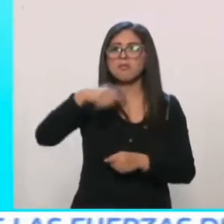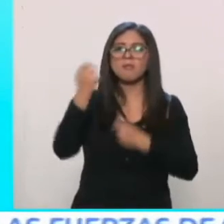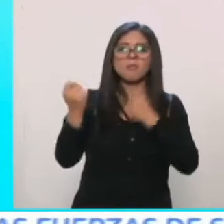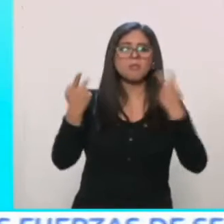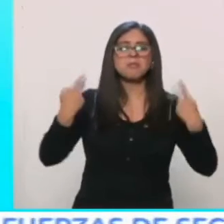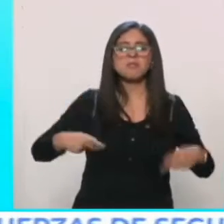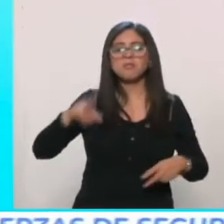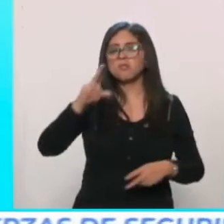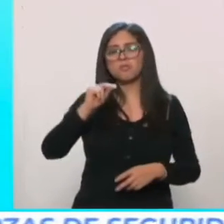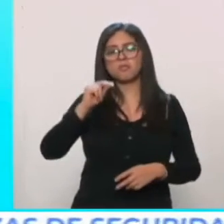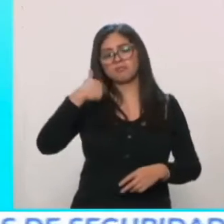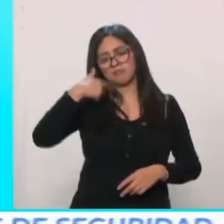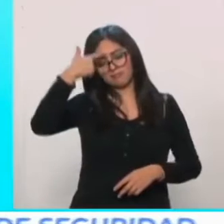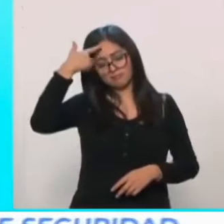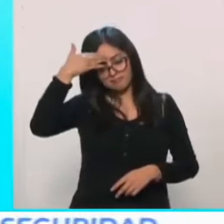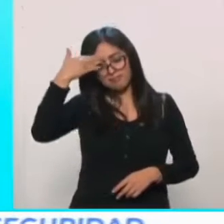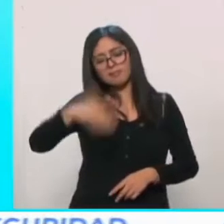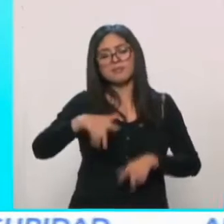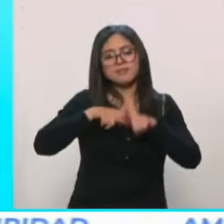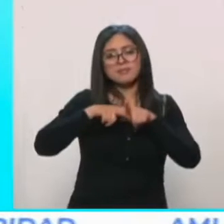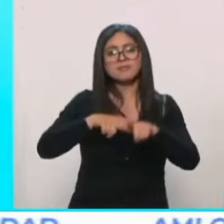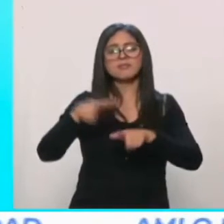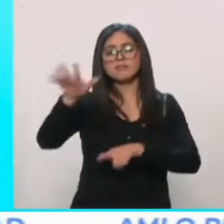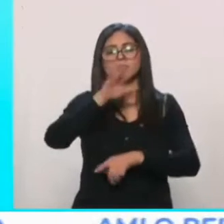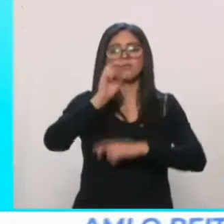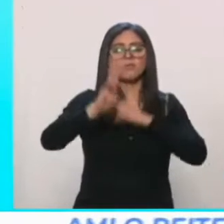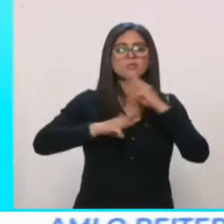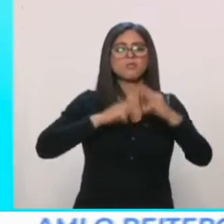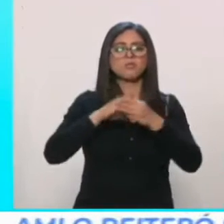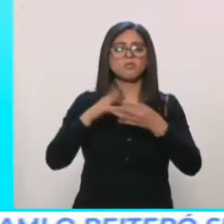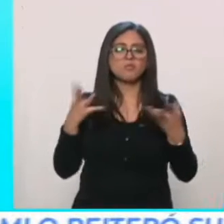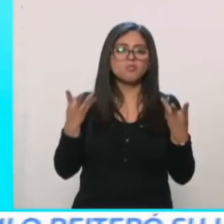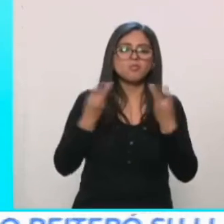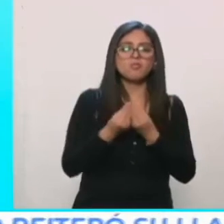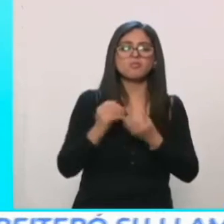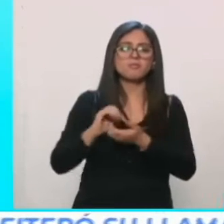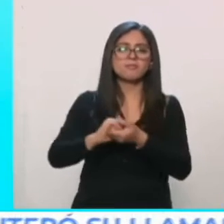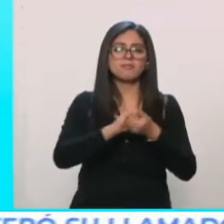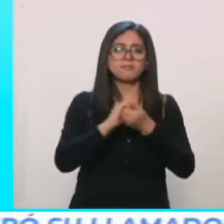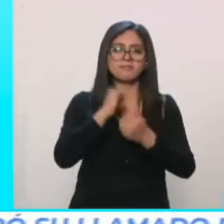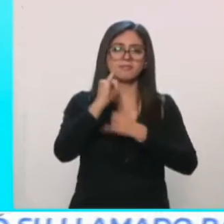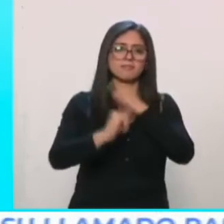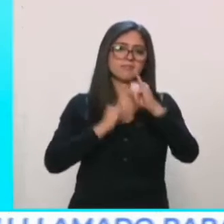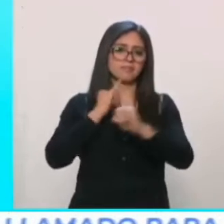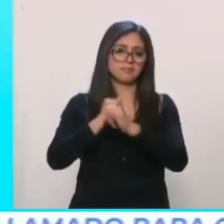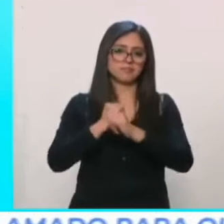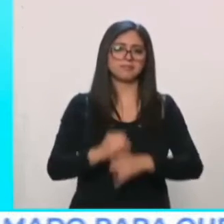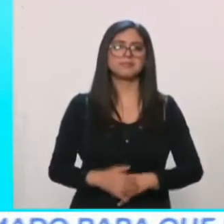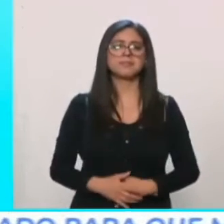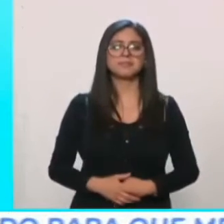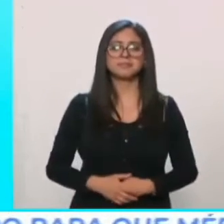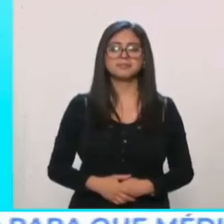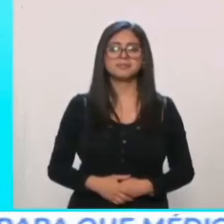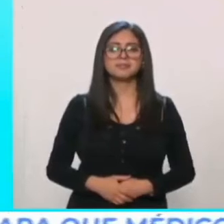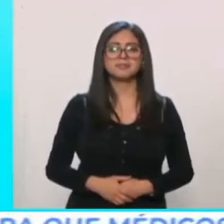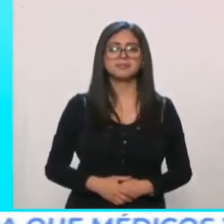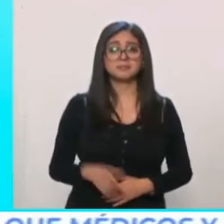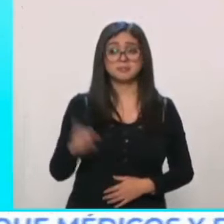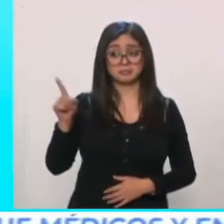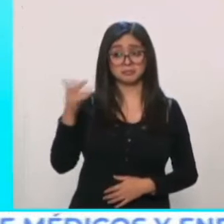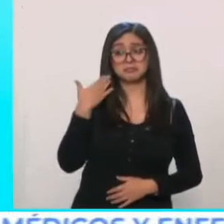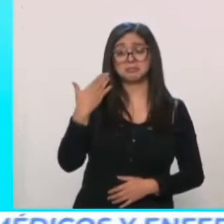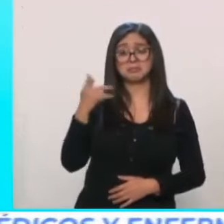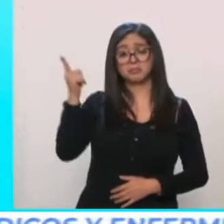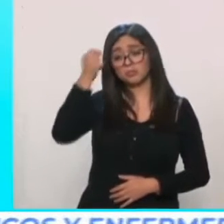que la cultura va a contribuir a que sea un mundo más solidario y hermanado internacionalmente. Ministro, qué importante lo que dice, la cultura es mucho más que